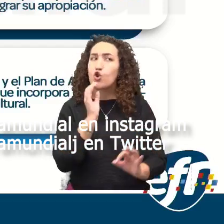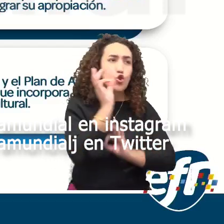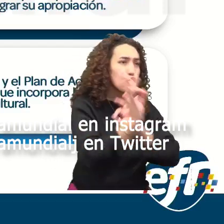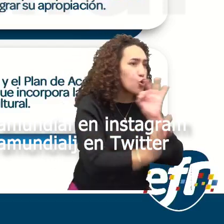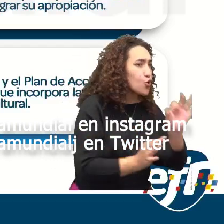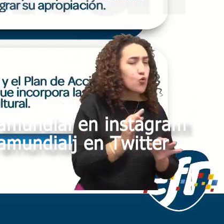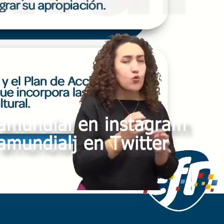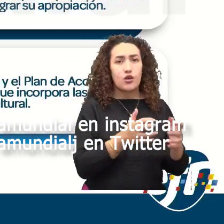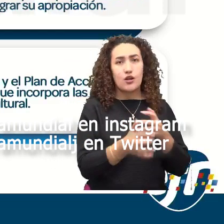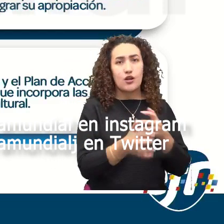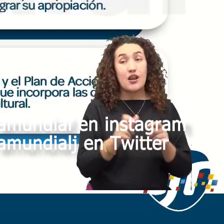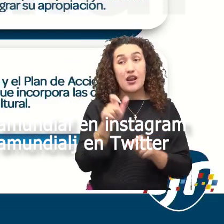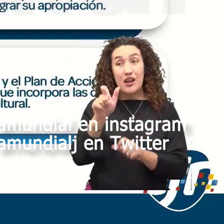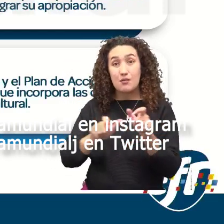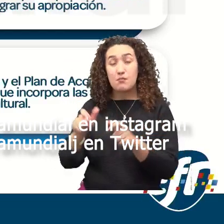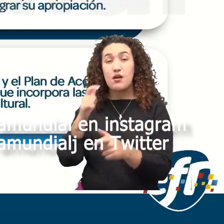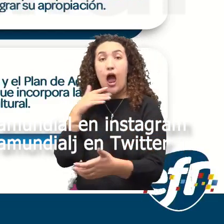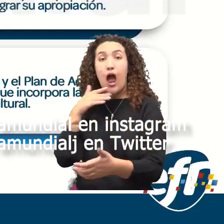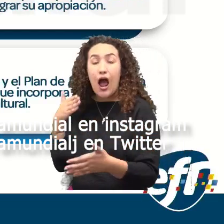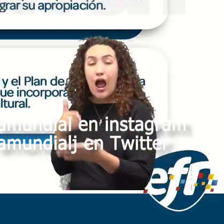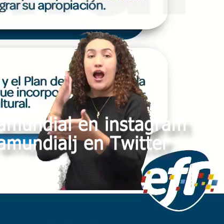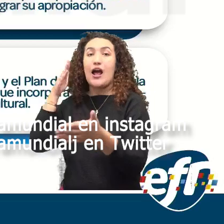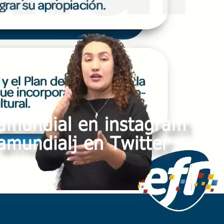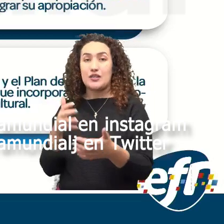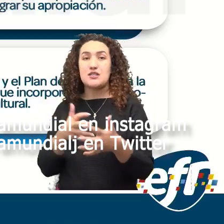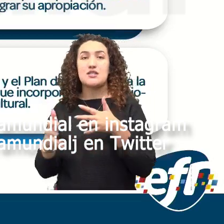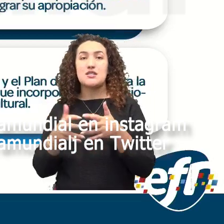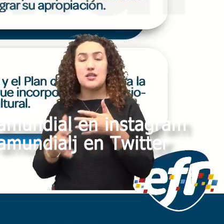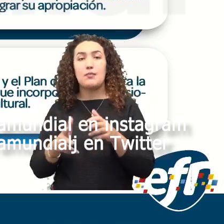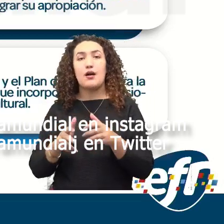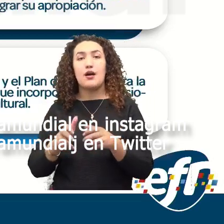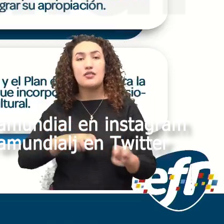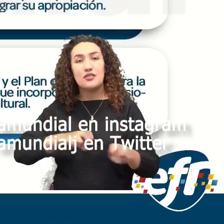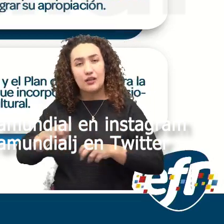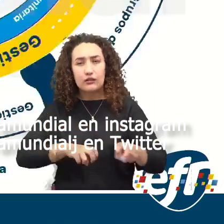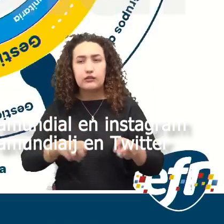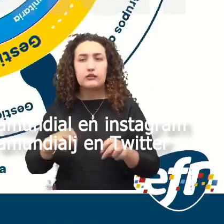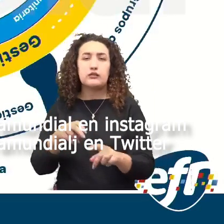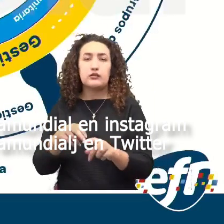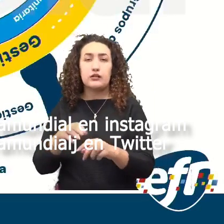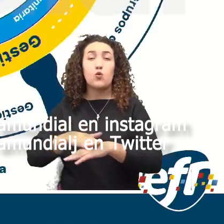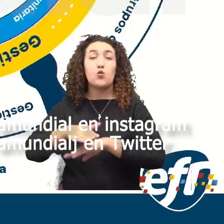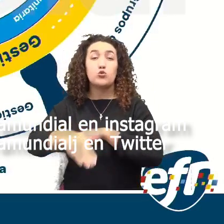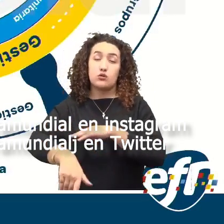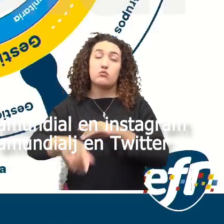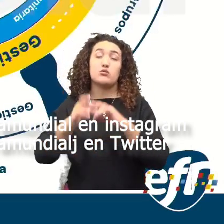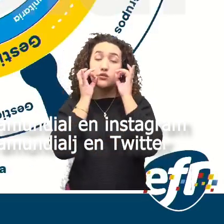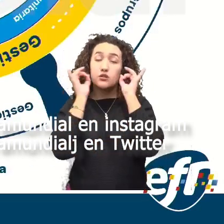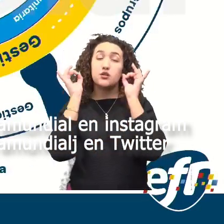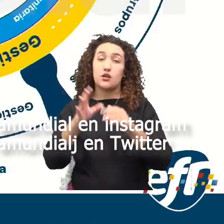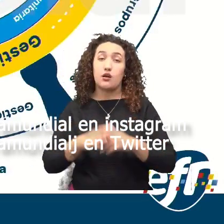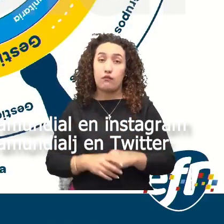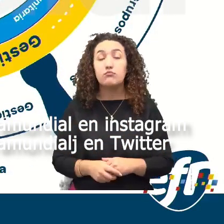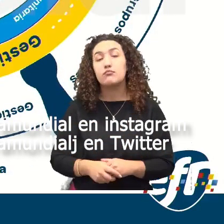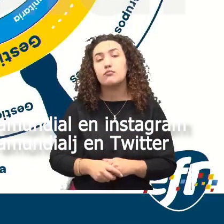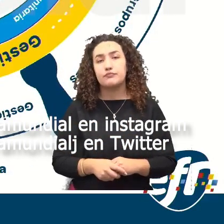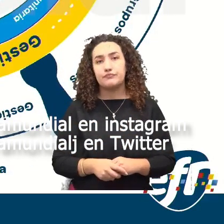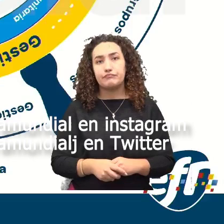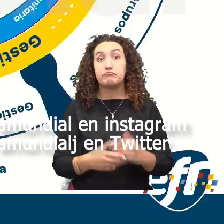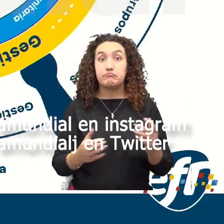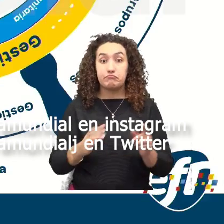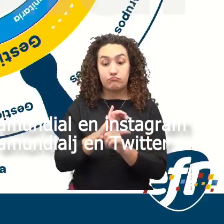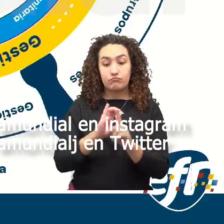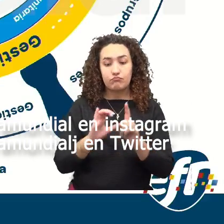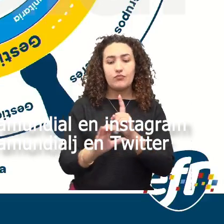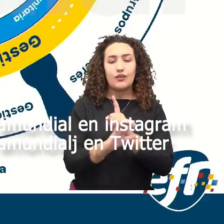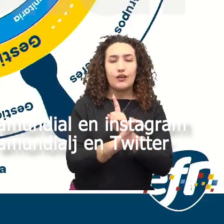un sistema de transporte masivo, el efecto sin duda comunitario es muy grande. Por eso consideramos que la cultura regio, que aquí tiene sus